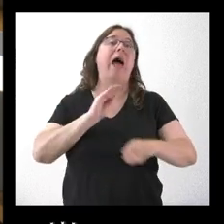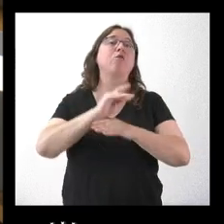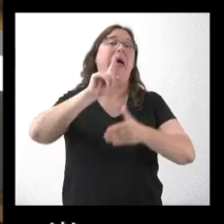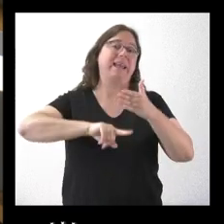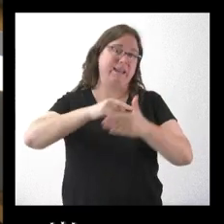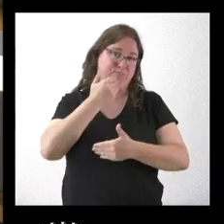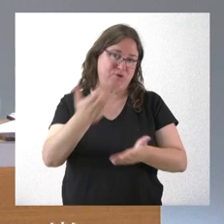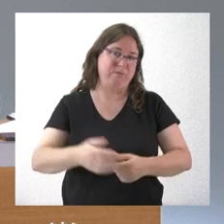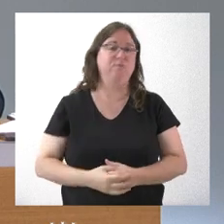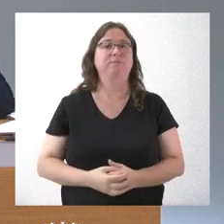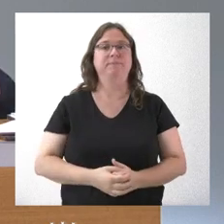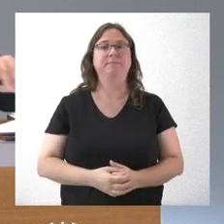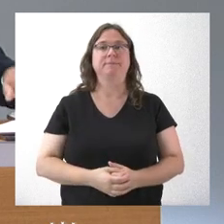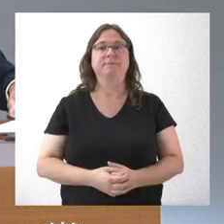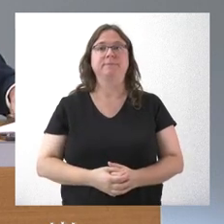Gracias.